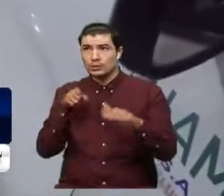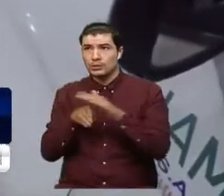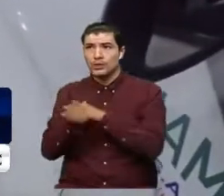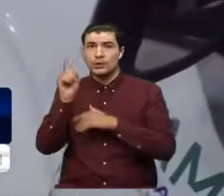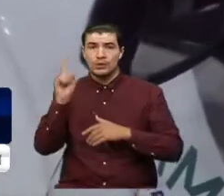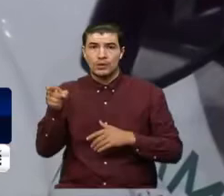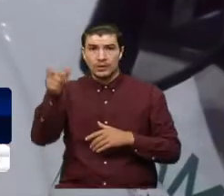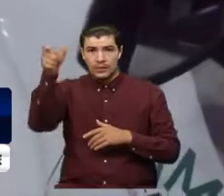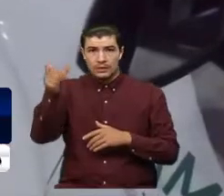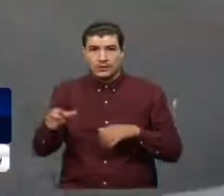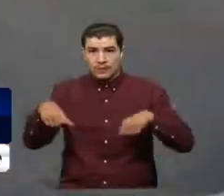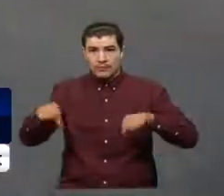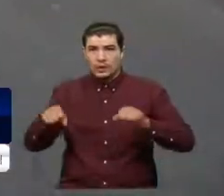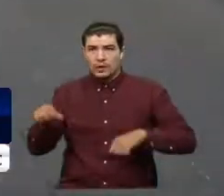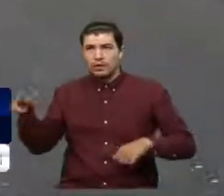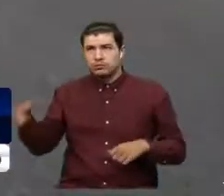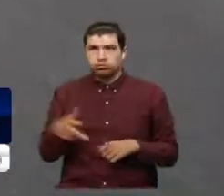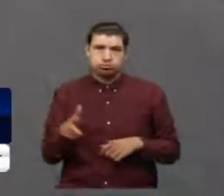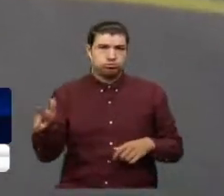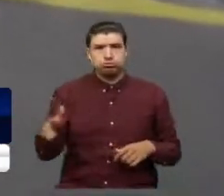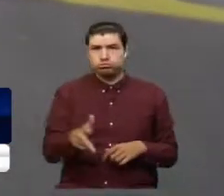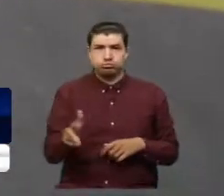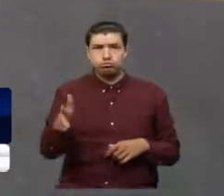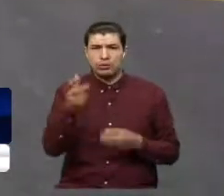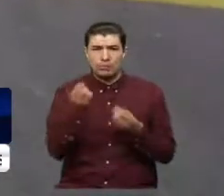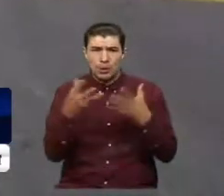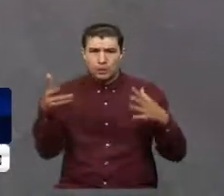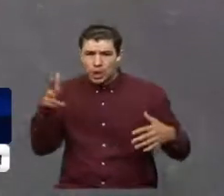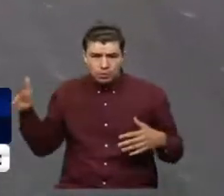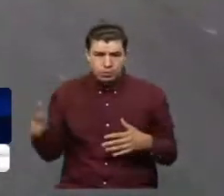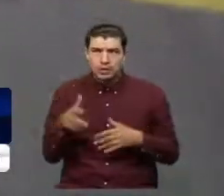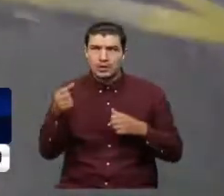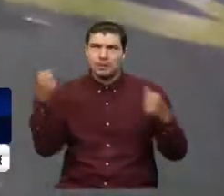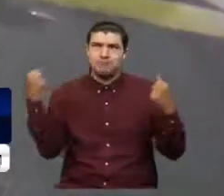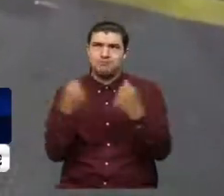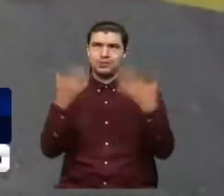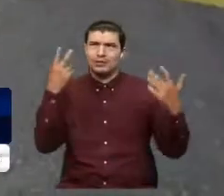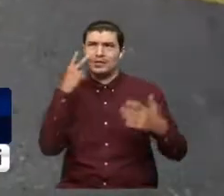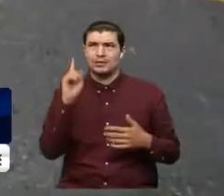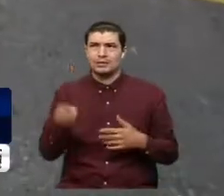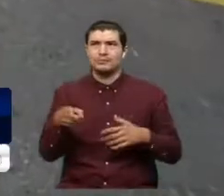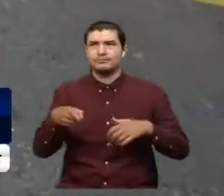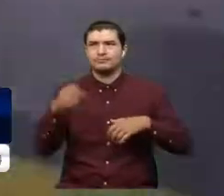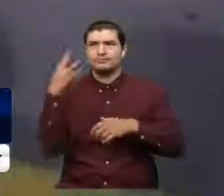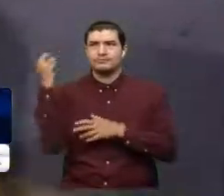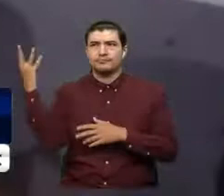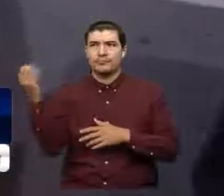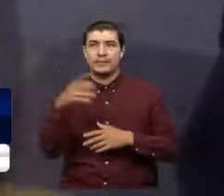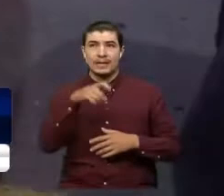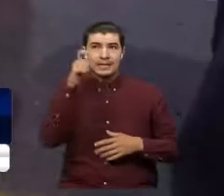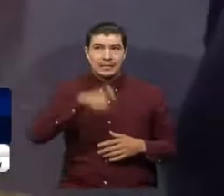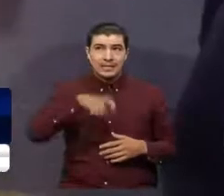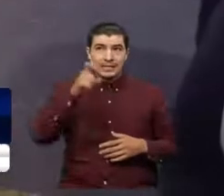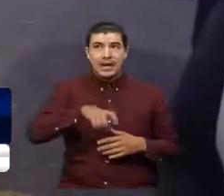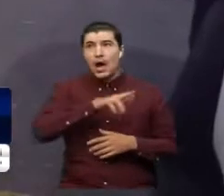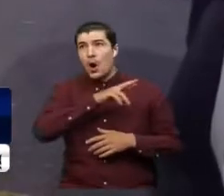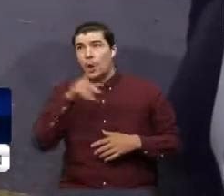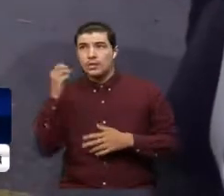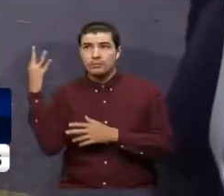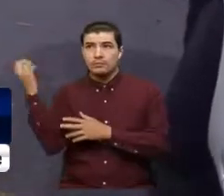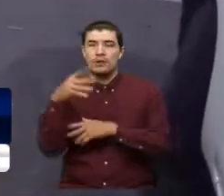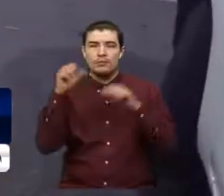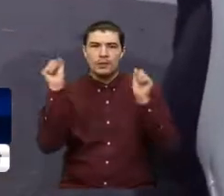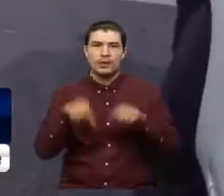motociclista que se movilizaba por la calle subiendo y en exceso de velocidad colisiona contra la ambulancia fue necesario de otra móvil para lograr el